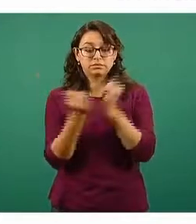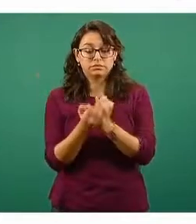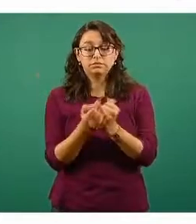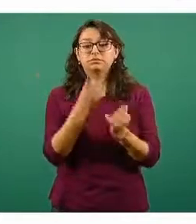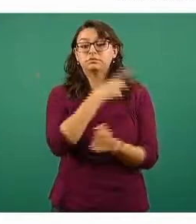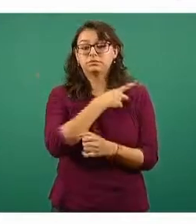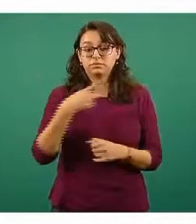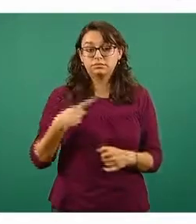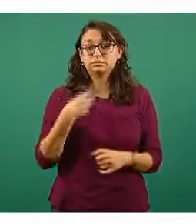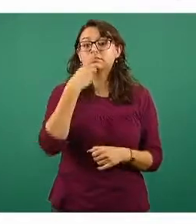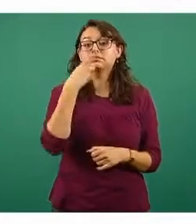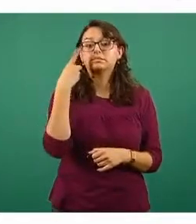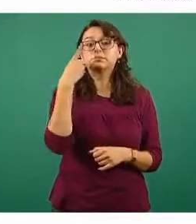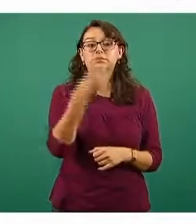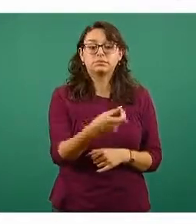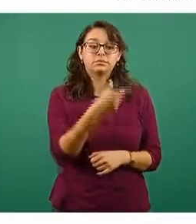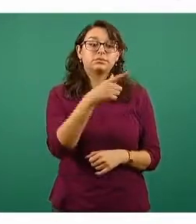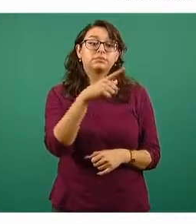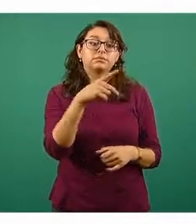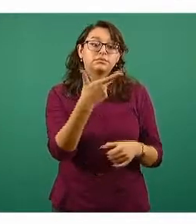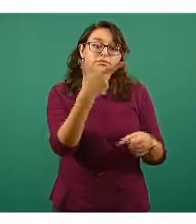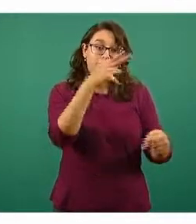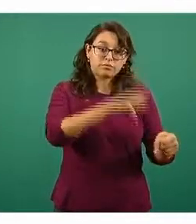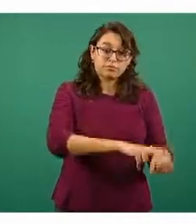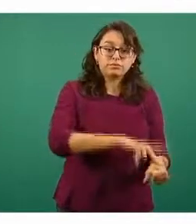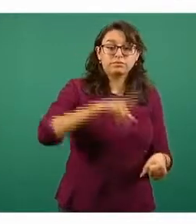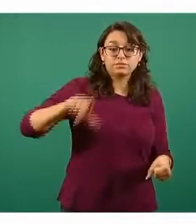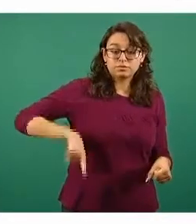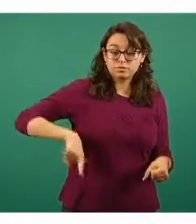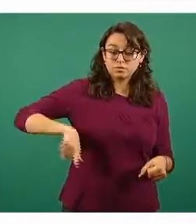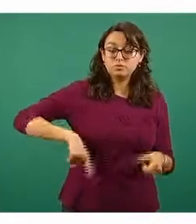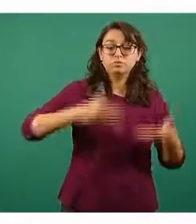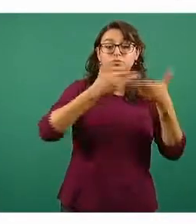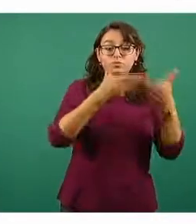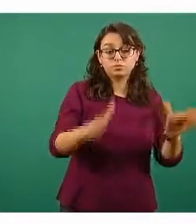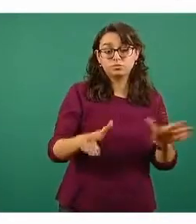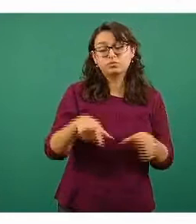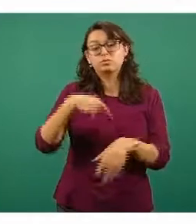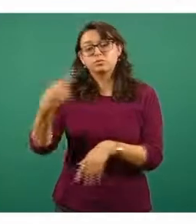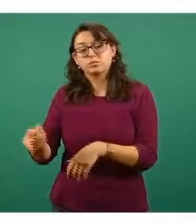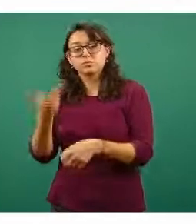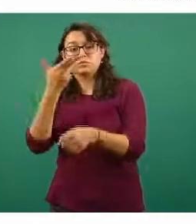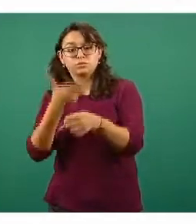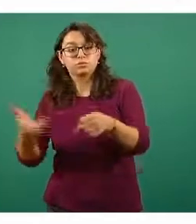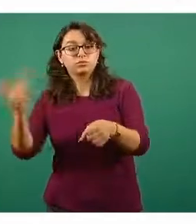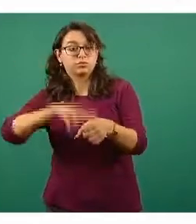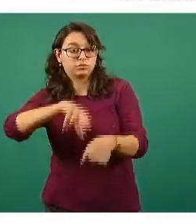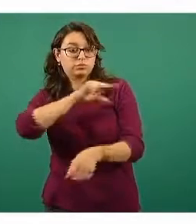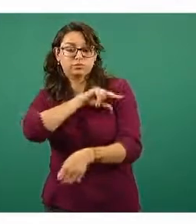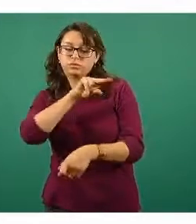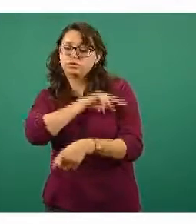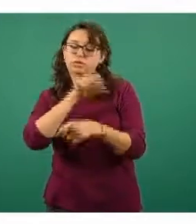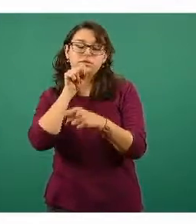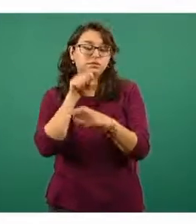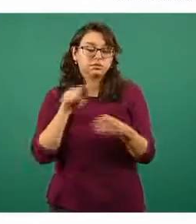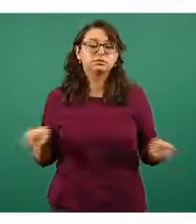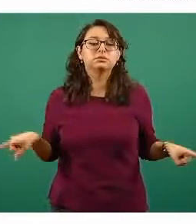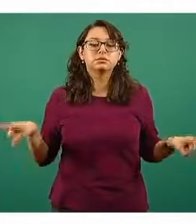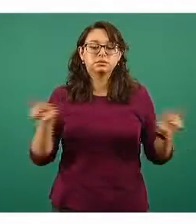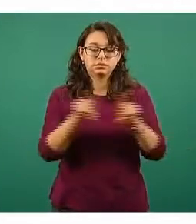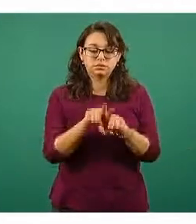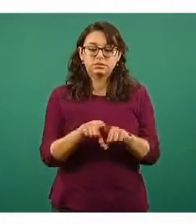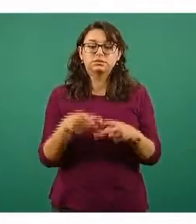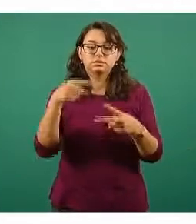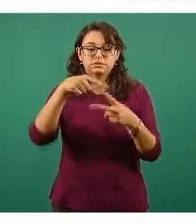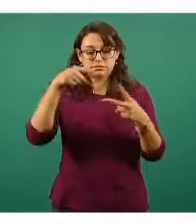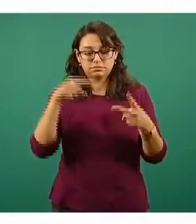el personal que labora en instituciones públicas y también en organizaciones privadas. Ambos